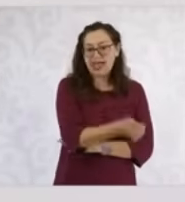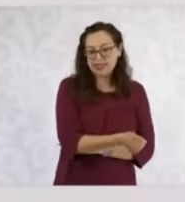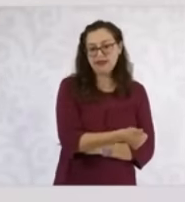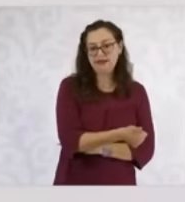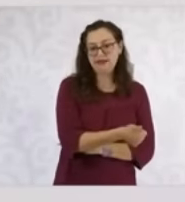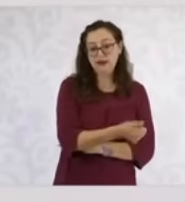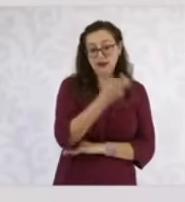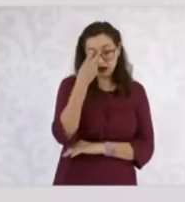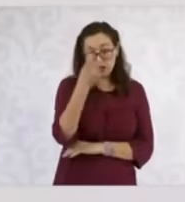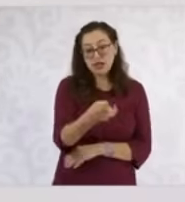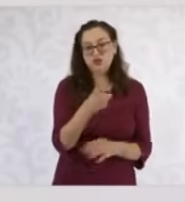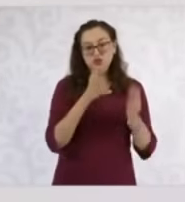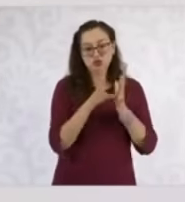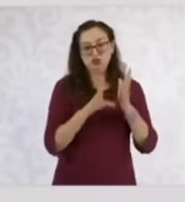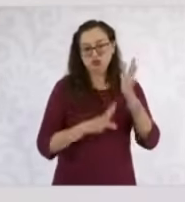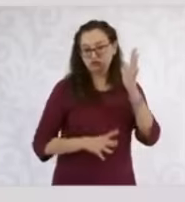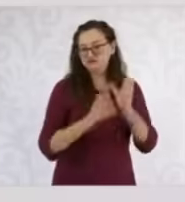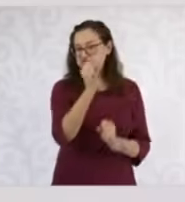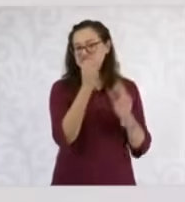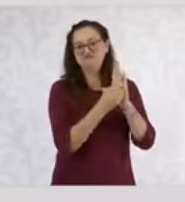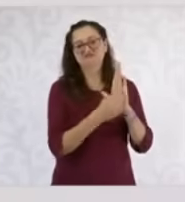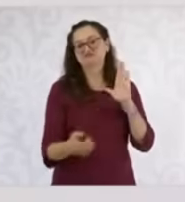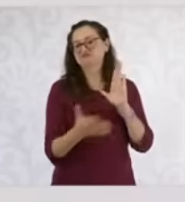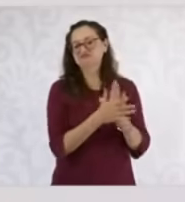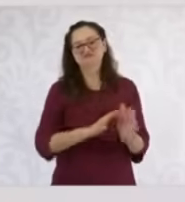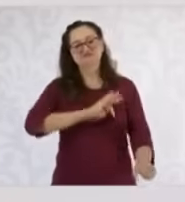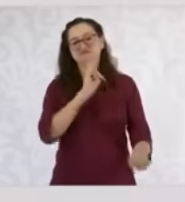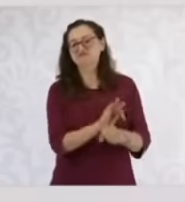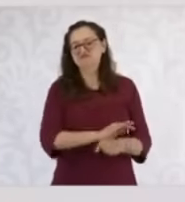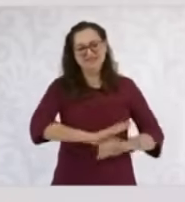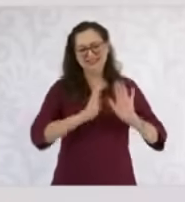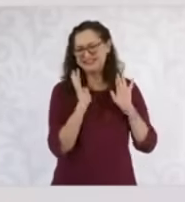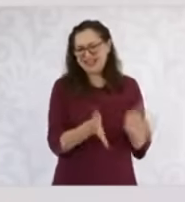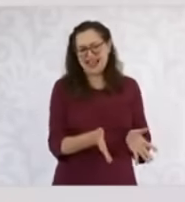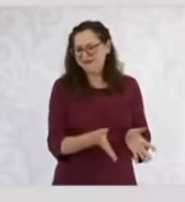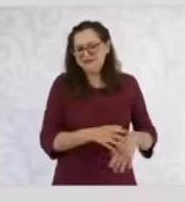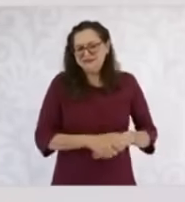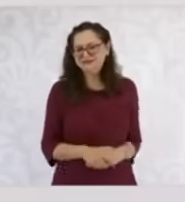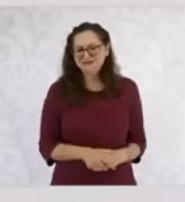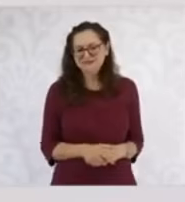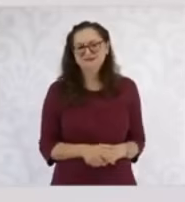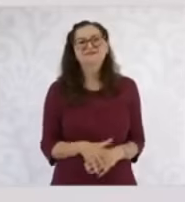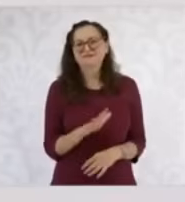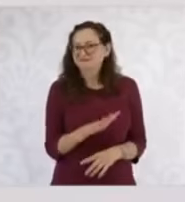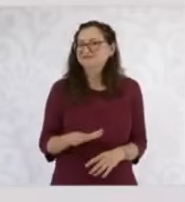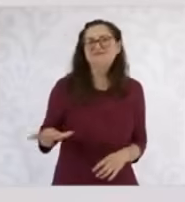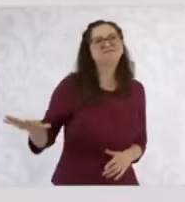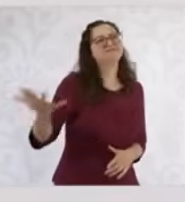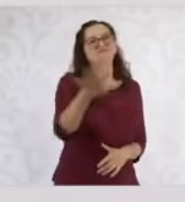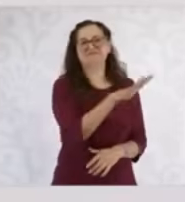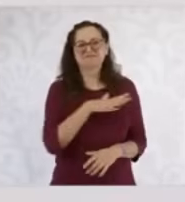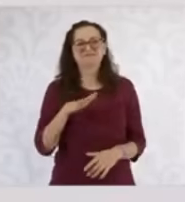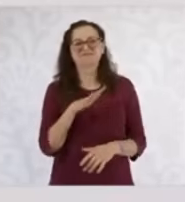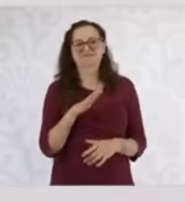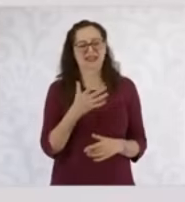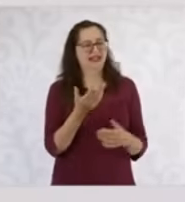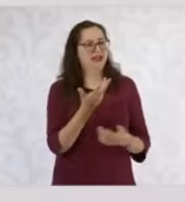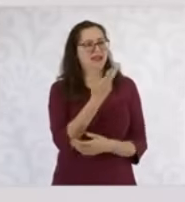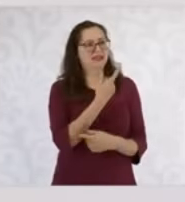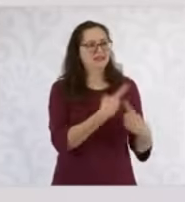Esa es la mejor defensa que tenemos para la conservación de la biodiversidad y de la salud